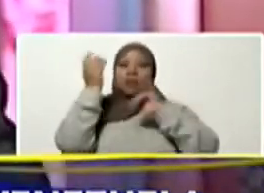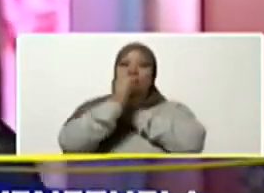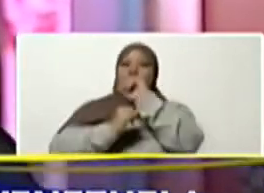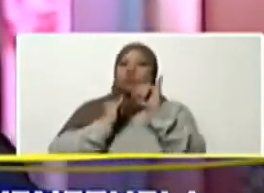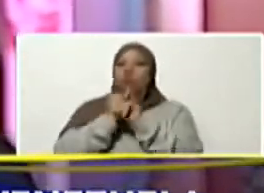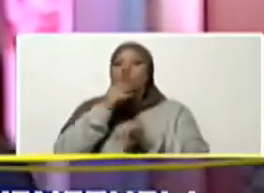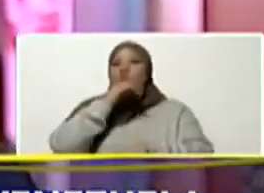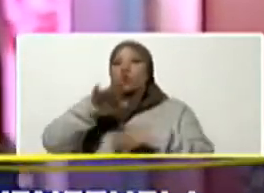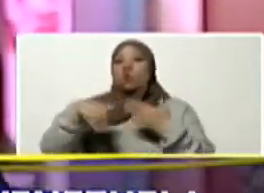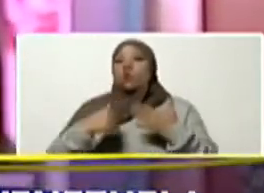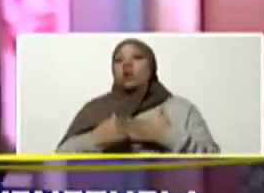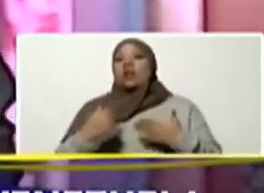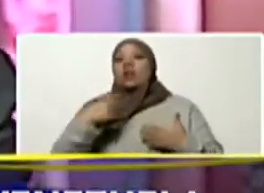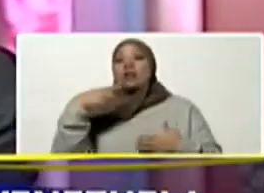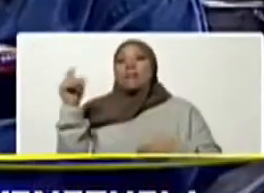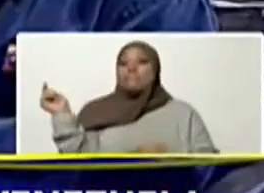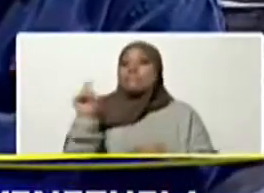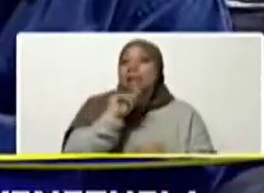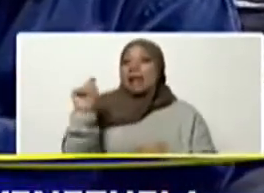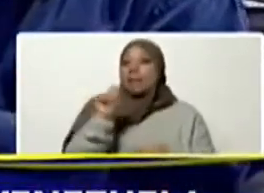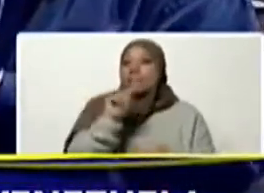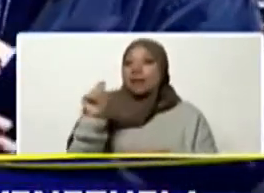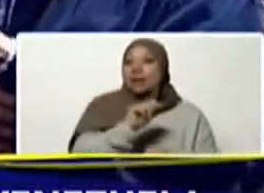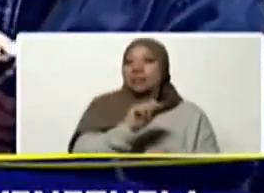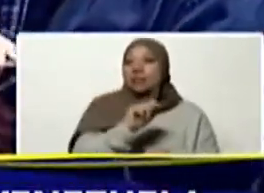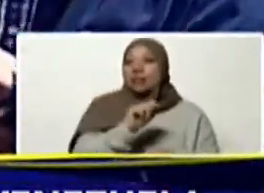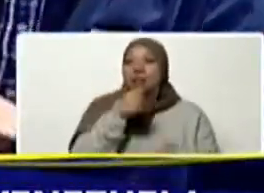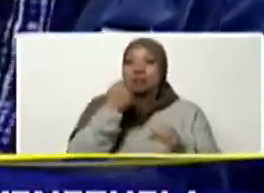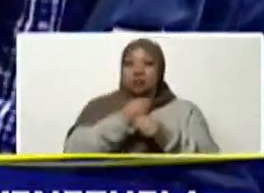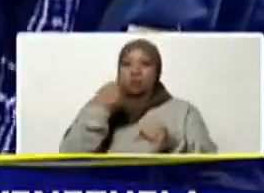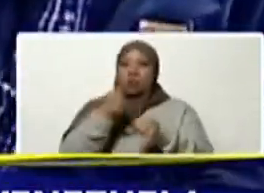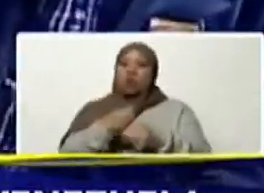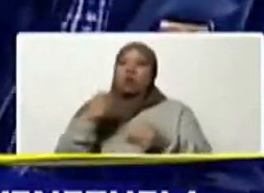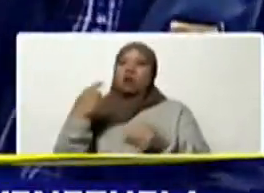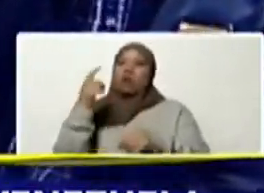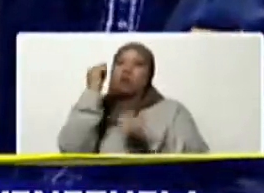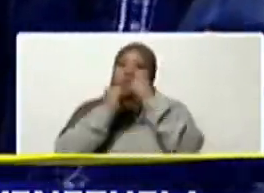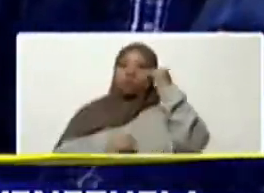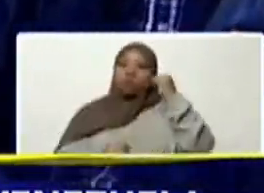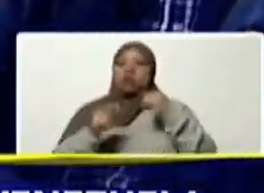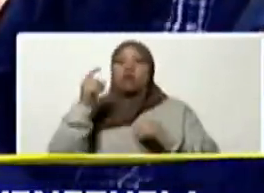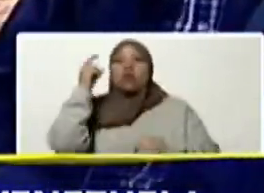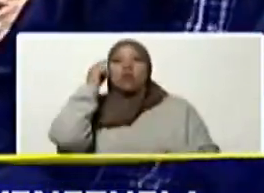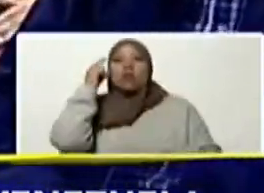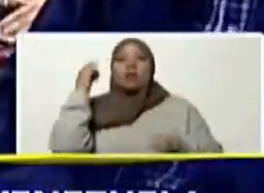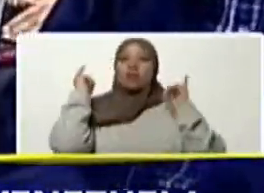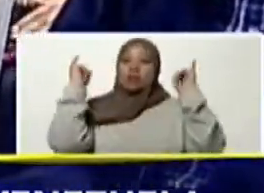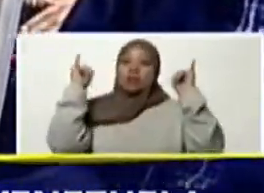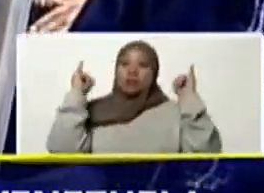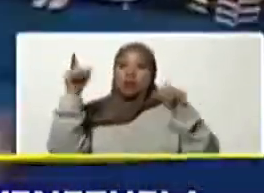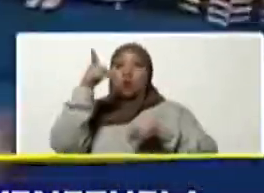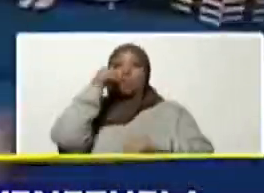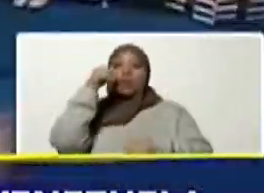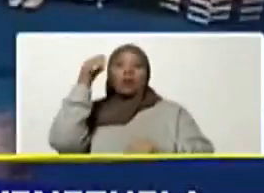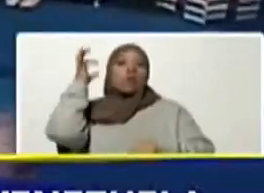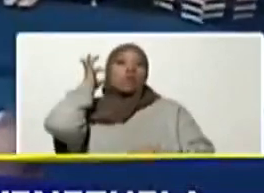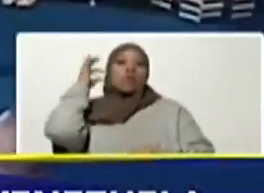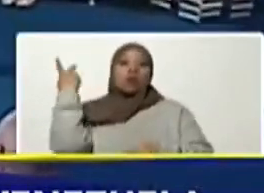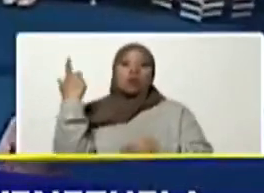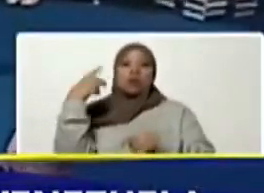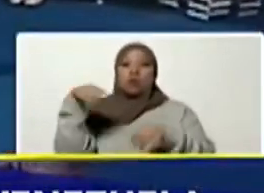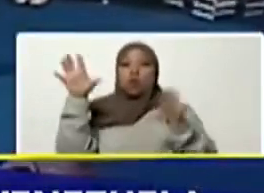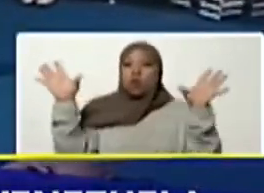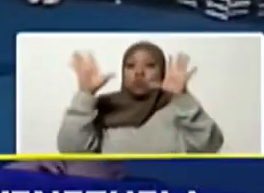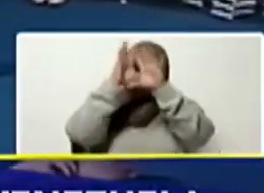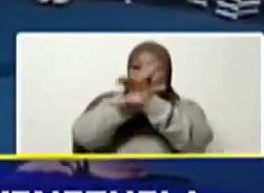porque durante todos estos meses que han transcurrido desde la última feria, hay hombres y mujeres que han invertido sus